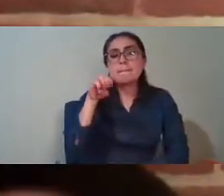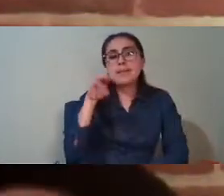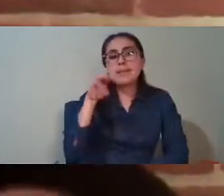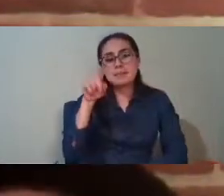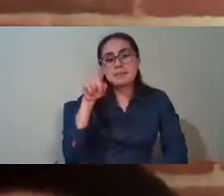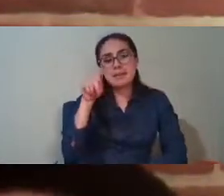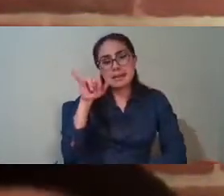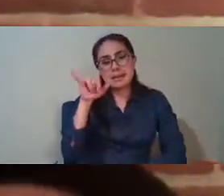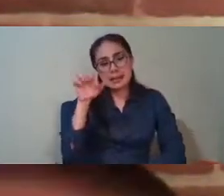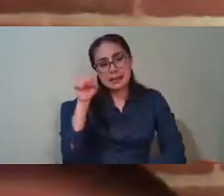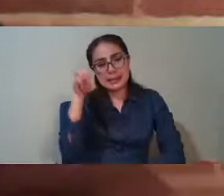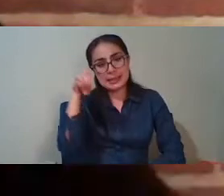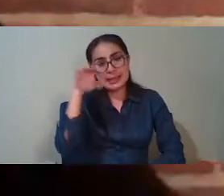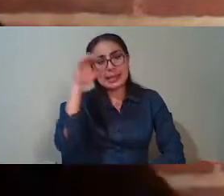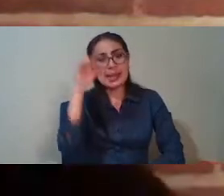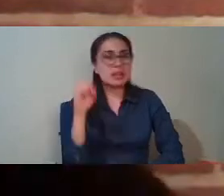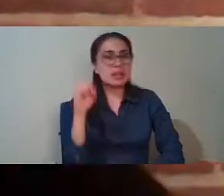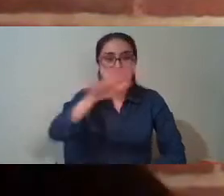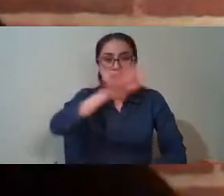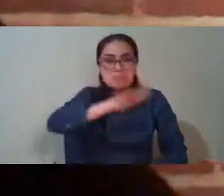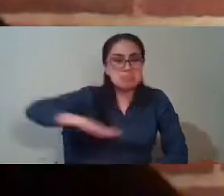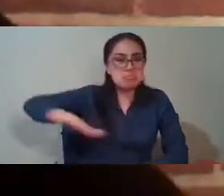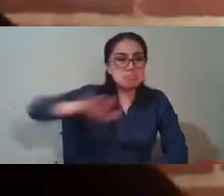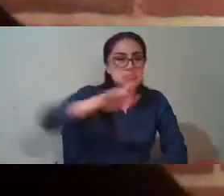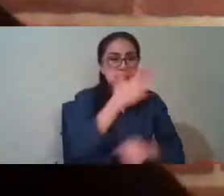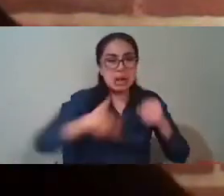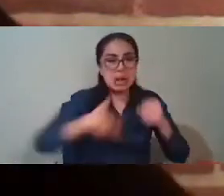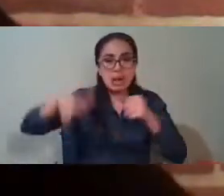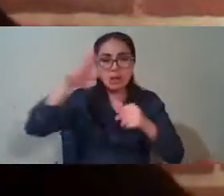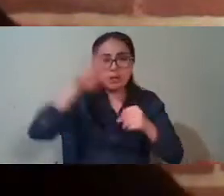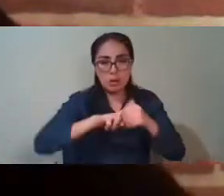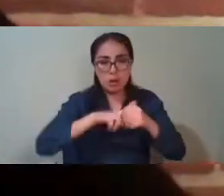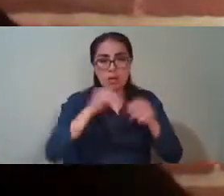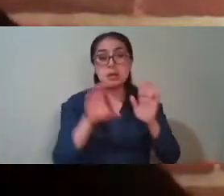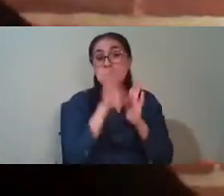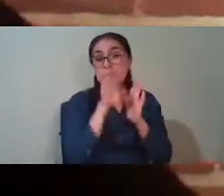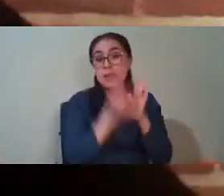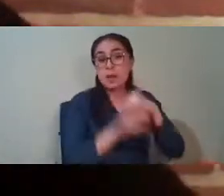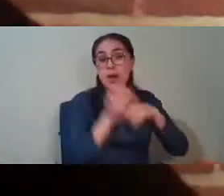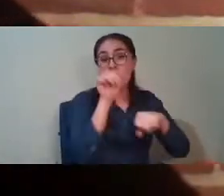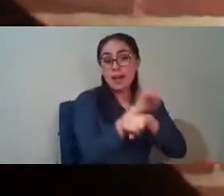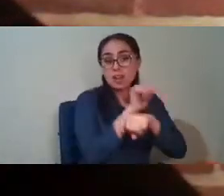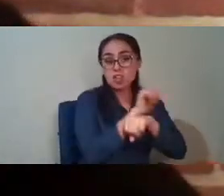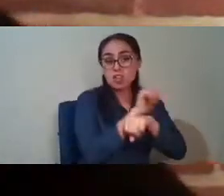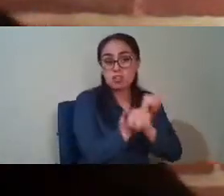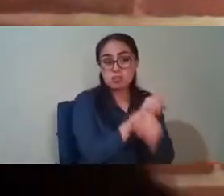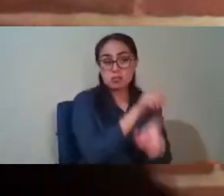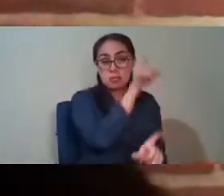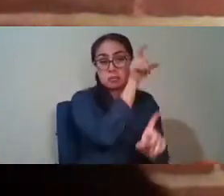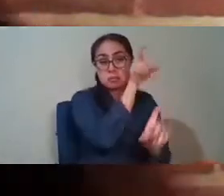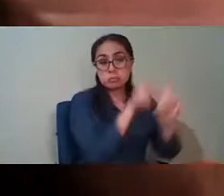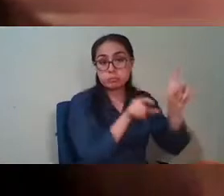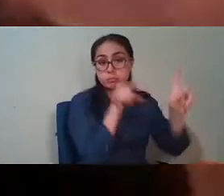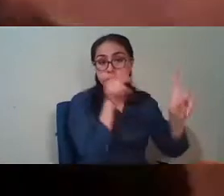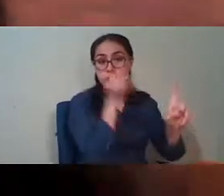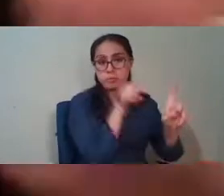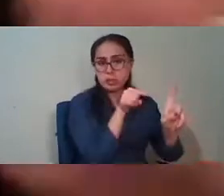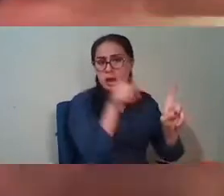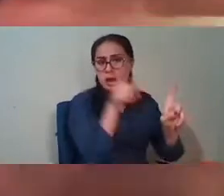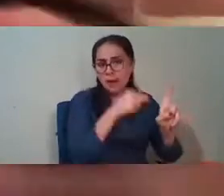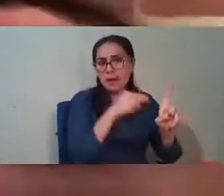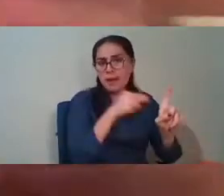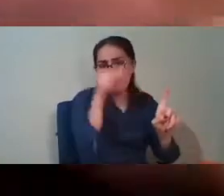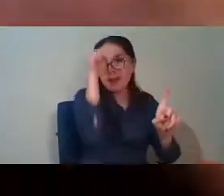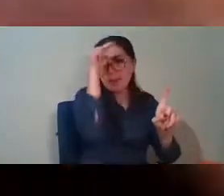en la naturaleza. El actor hace, el actor tiene inteligencia mimética. El saber del